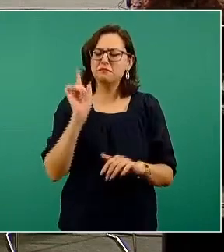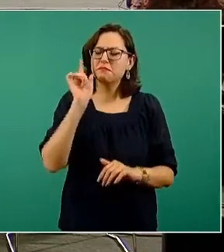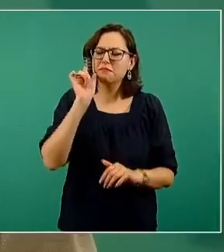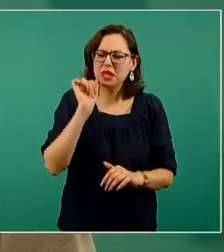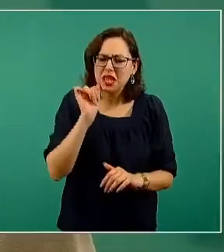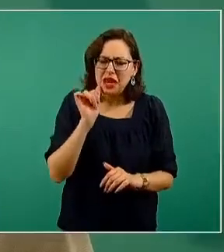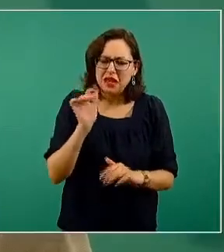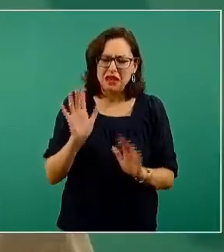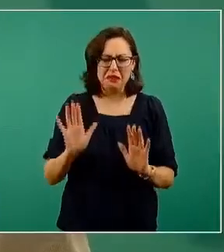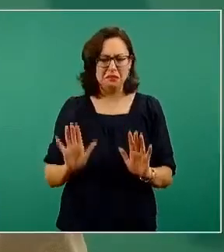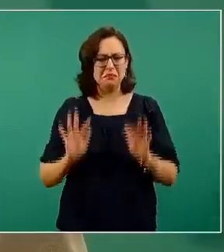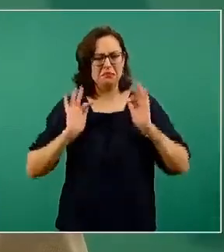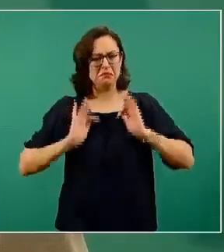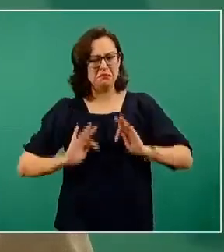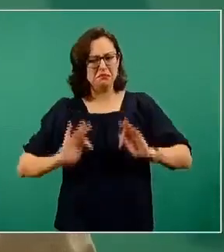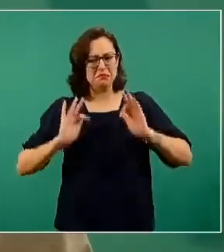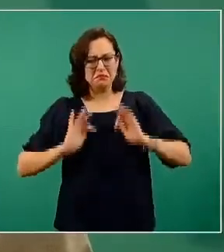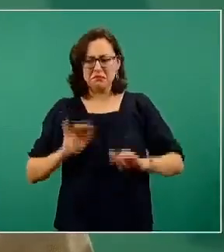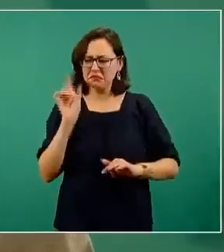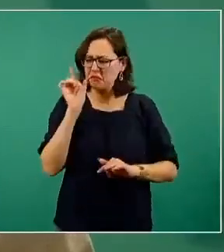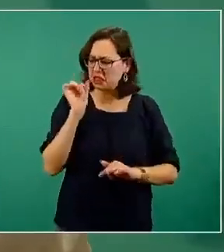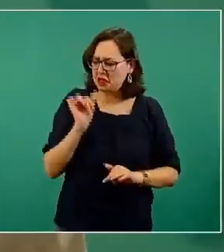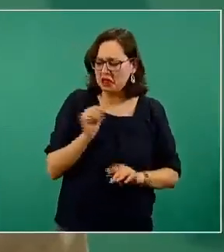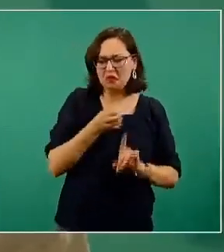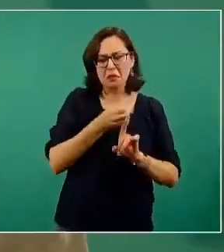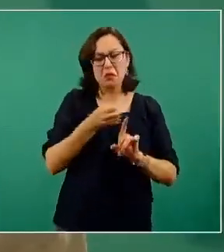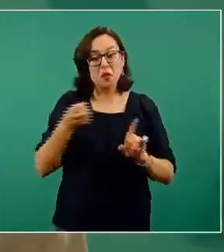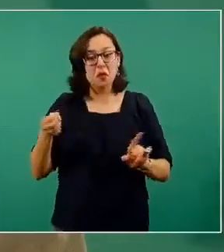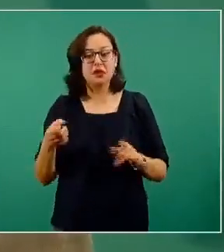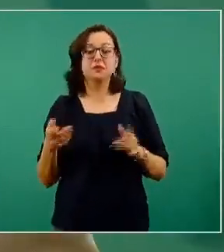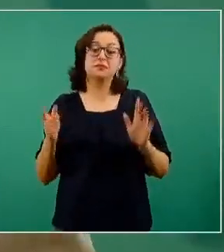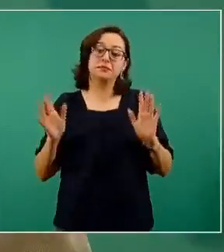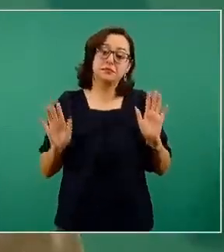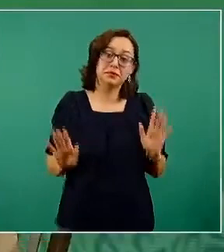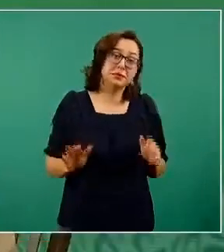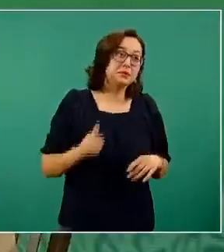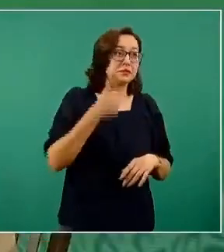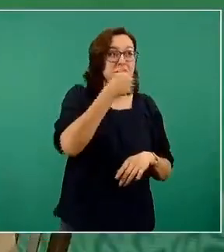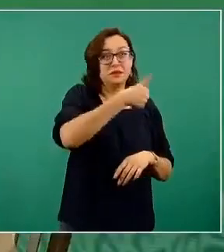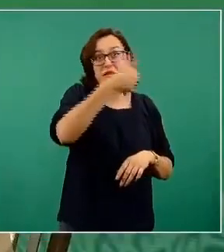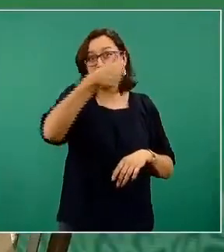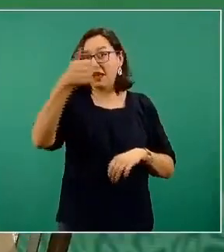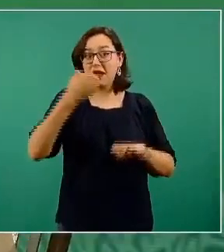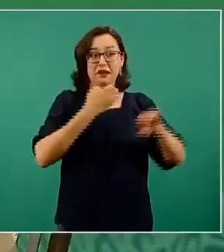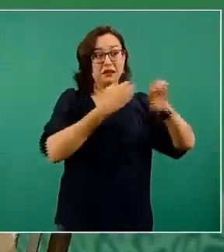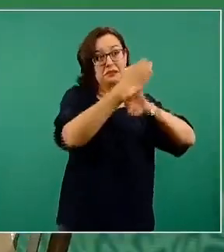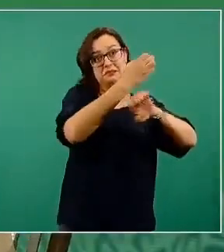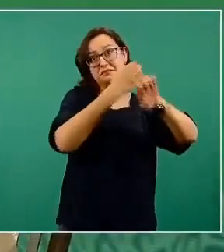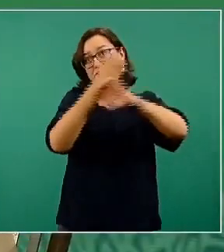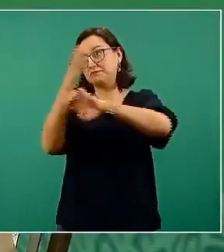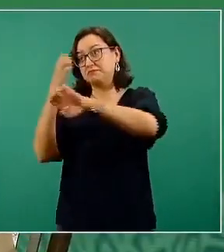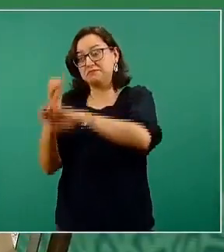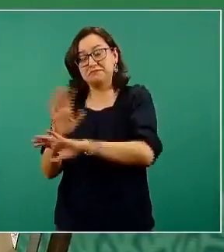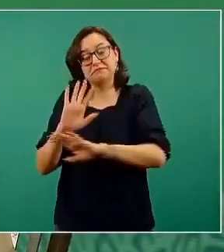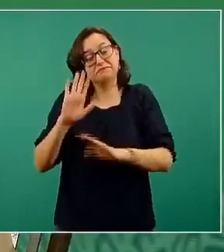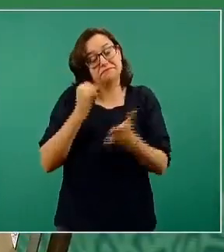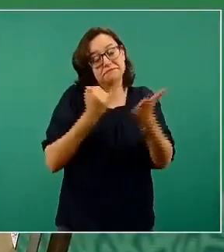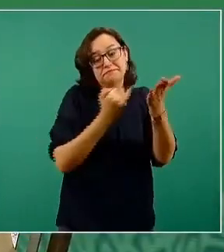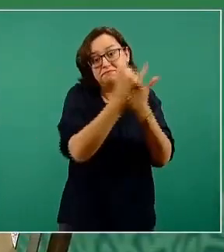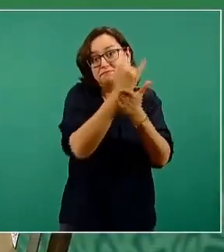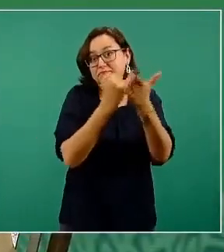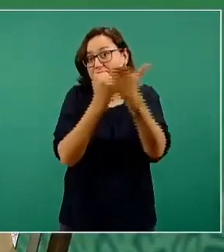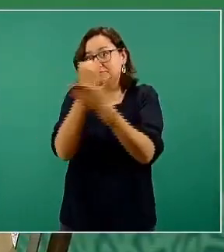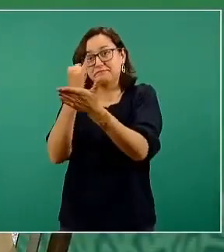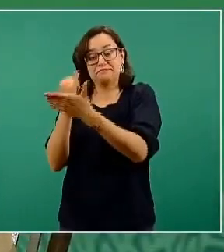¿no? Entonces, en cada entidad, pues, este tipo de inicios en ciudades, como pasó el día de hoy en la